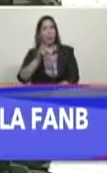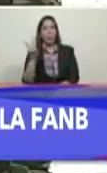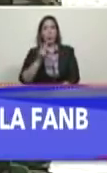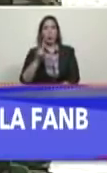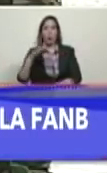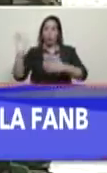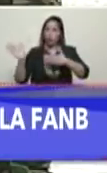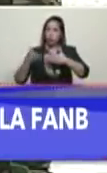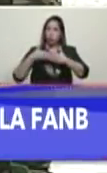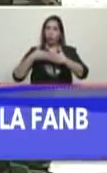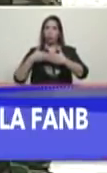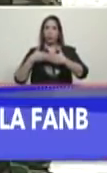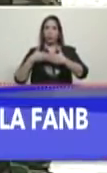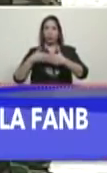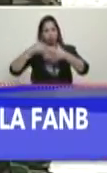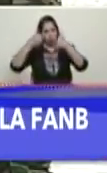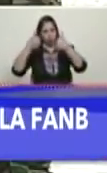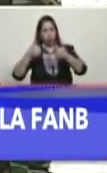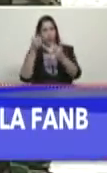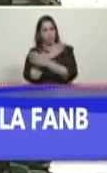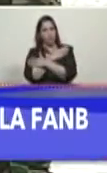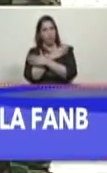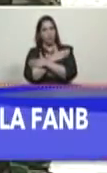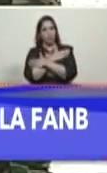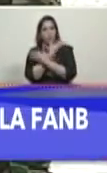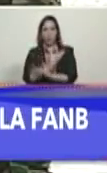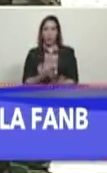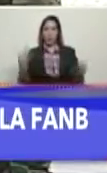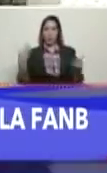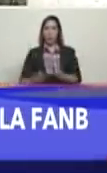ha concluido. Muy bien, felicidades, renovadas.